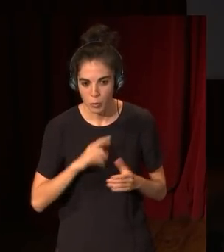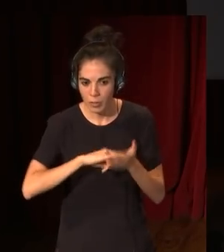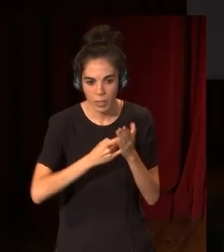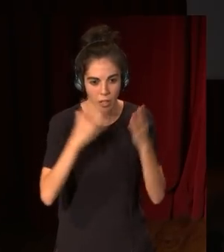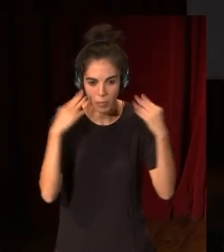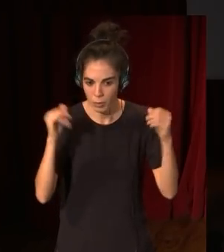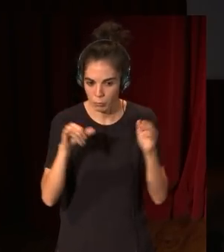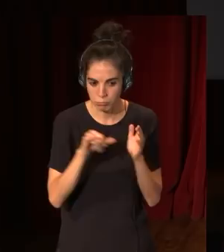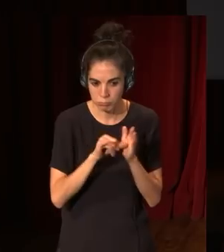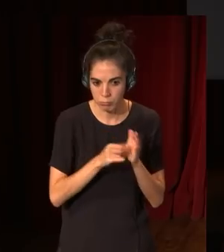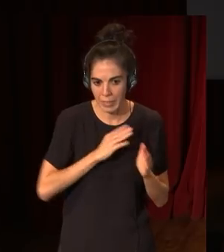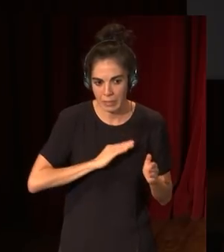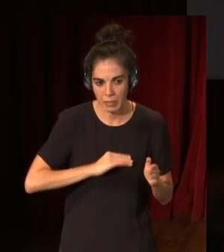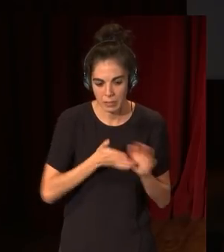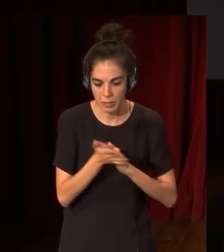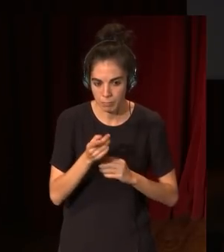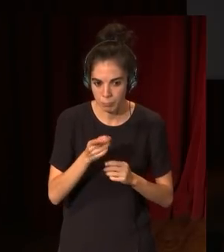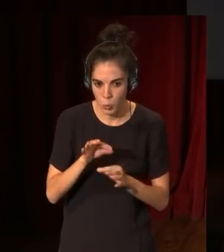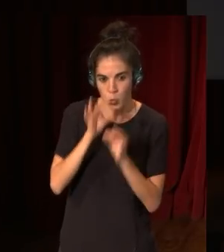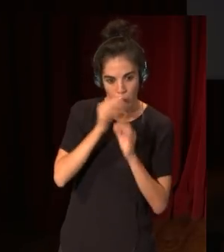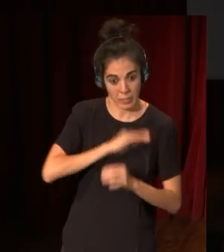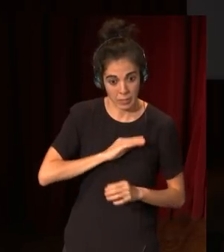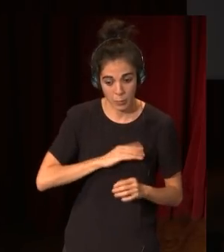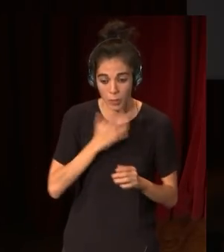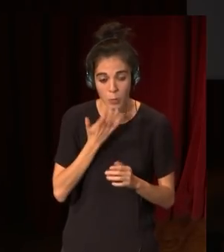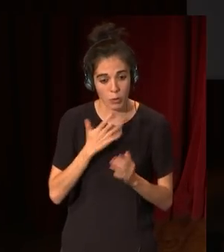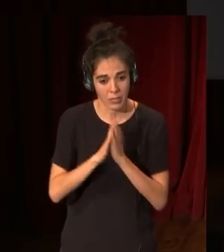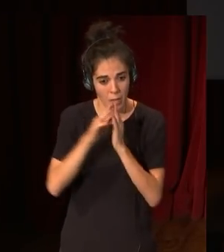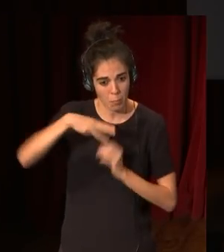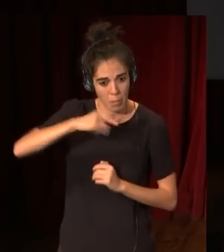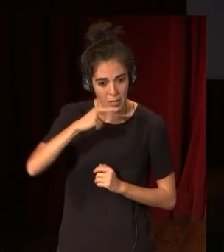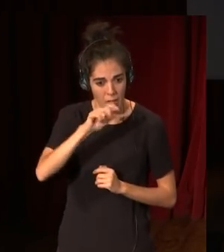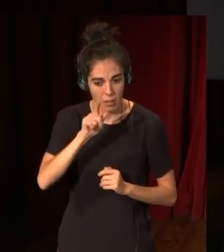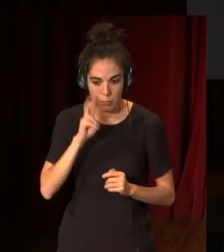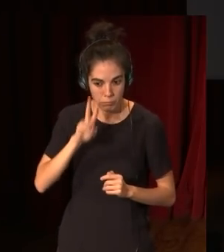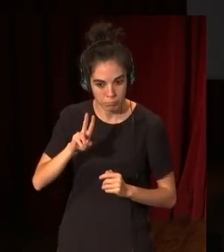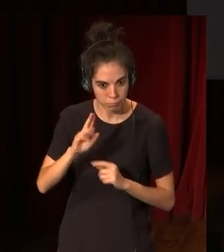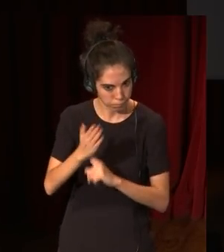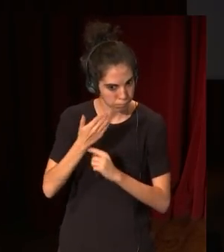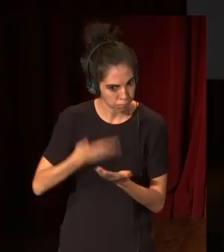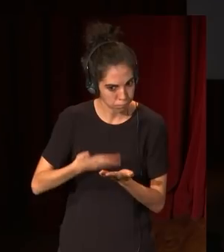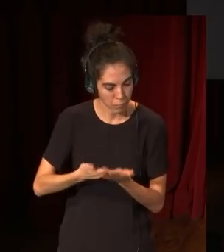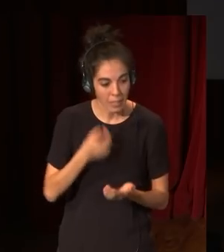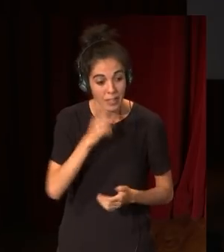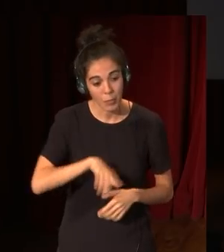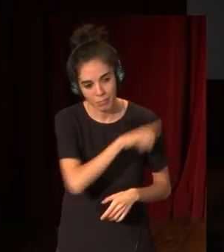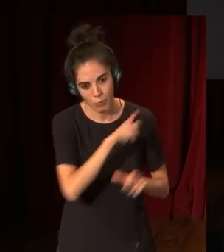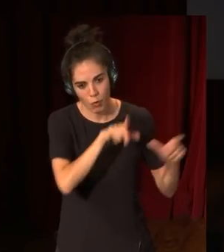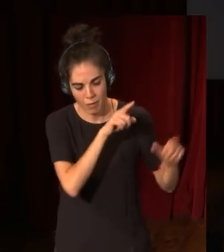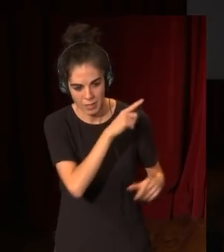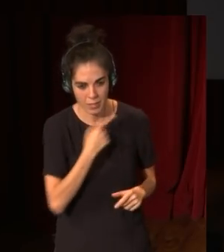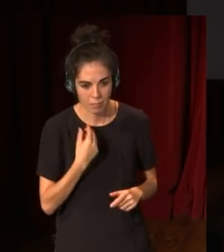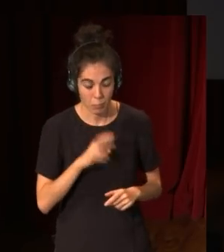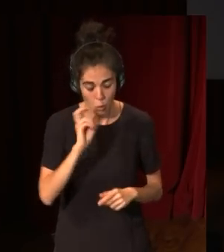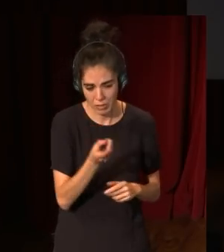la técnica de la misma sanmiguel así nos lo señala y la que vemos también en esta obra y en otras así lo